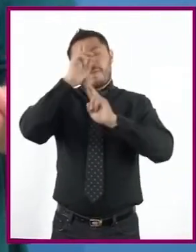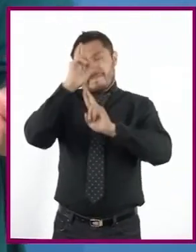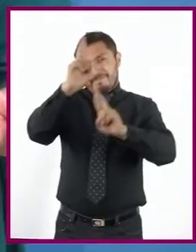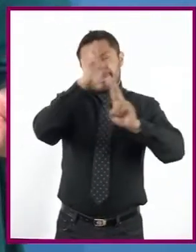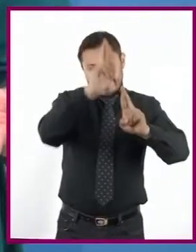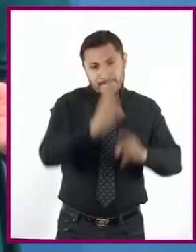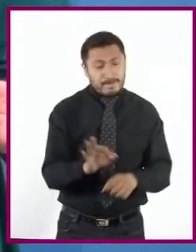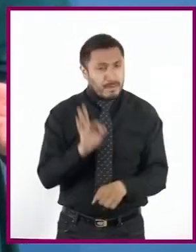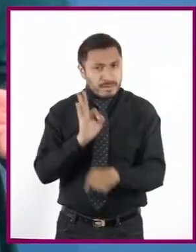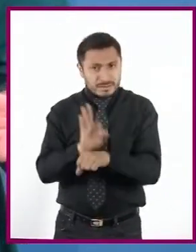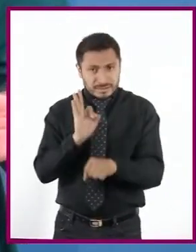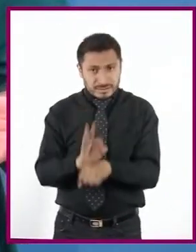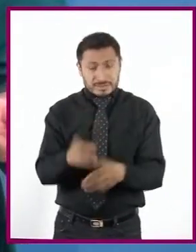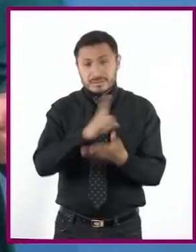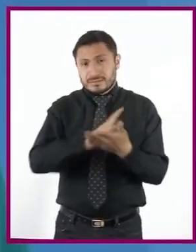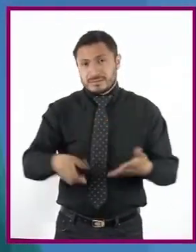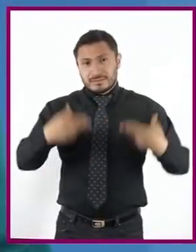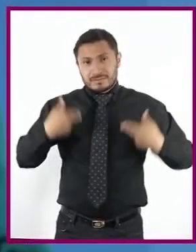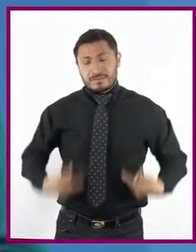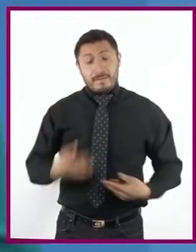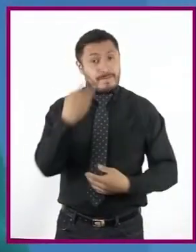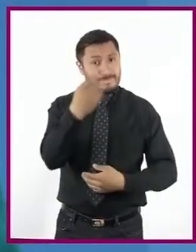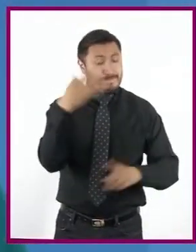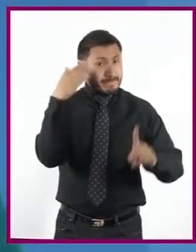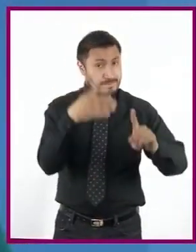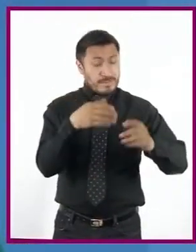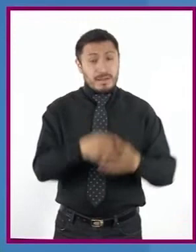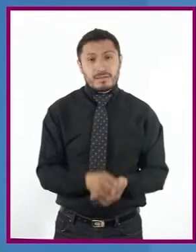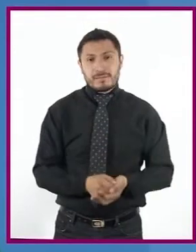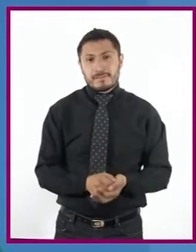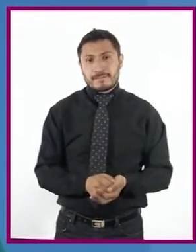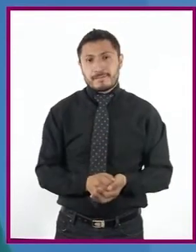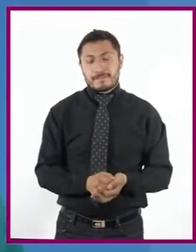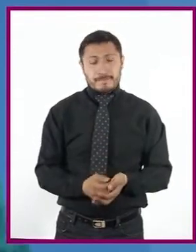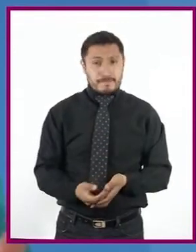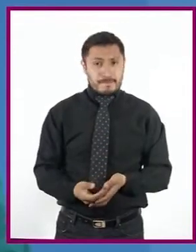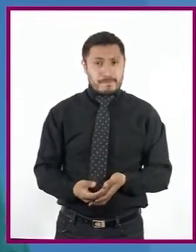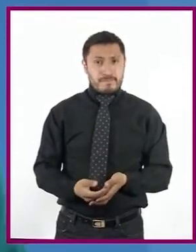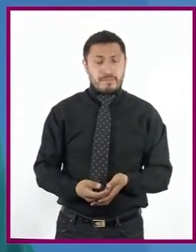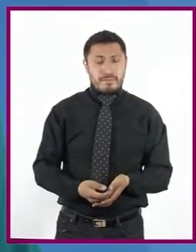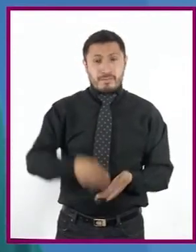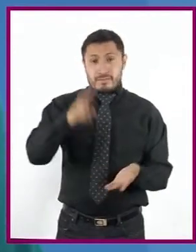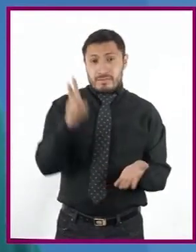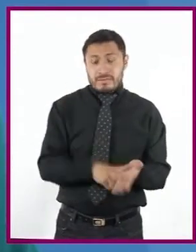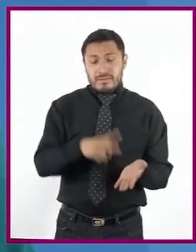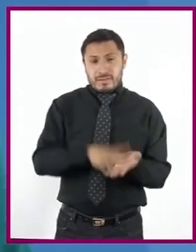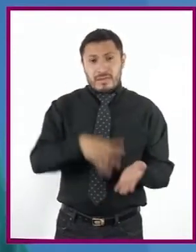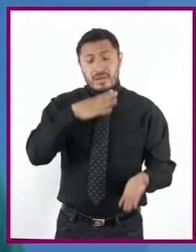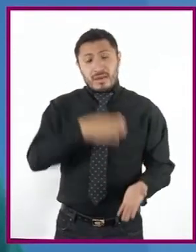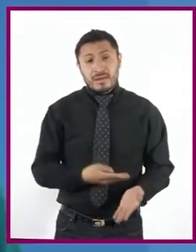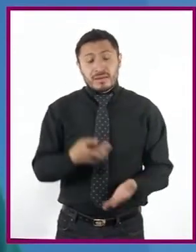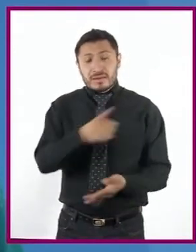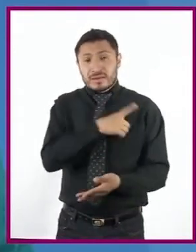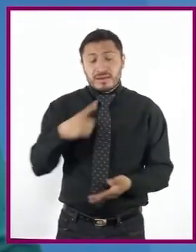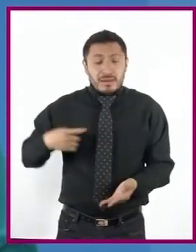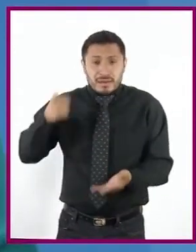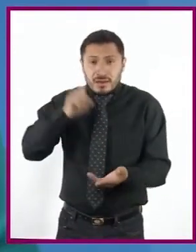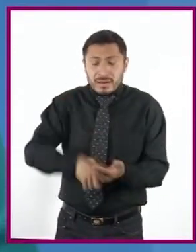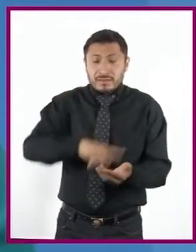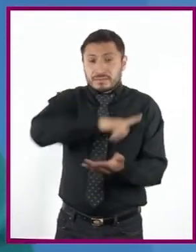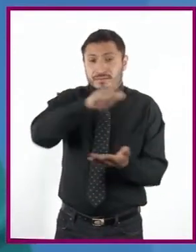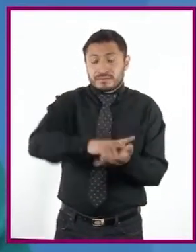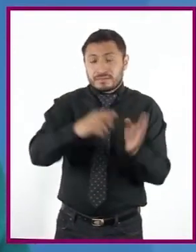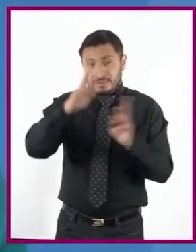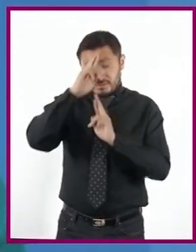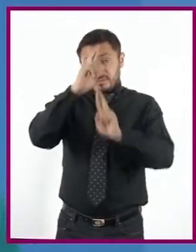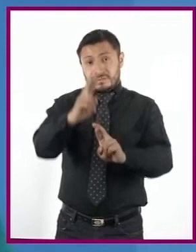y protección de los derechos humanos. La impartición de justicia debe hacerse en un marco de legalidad,